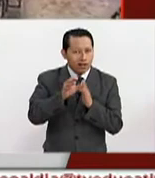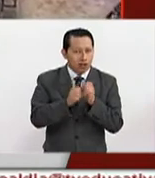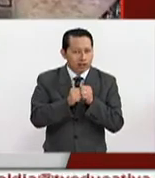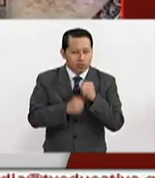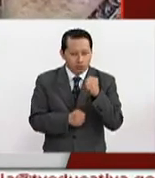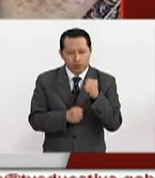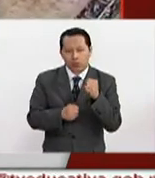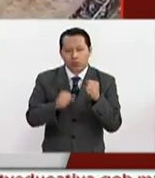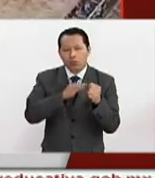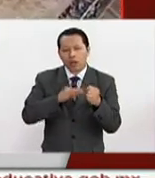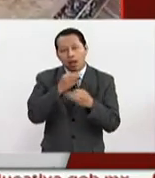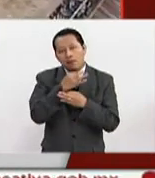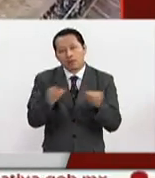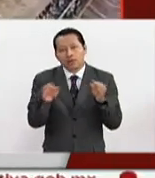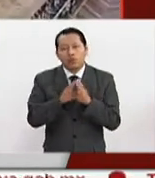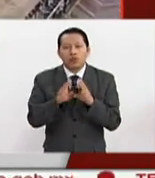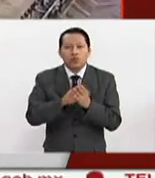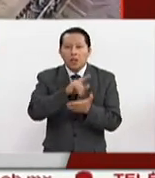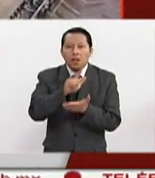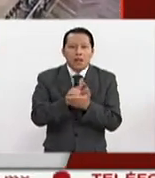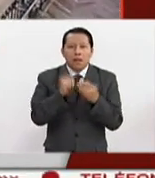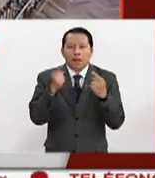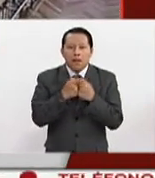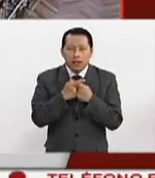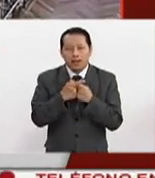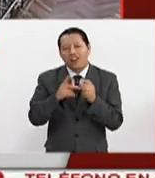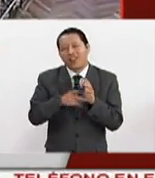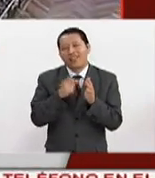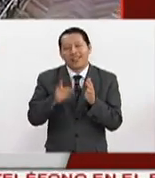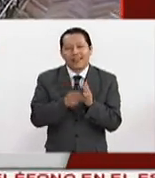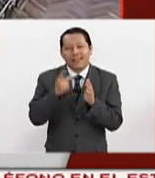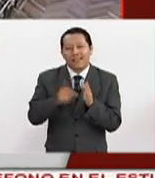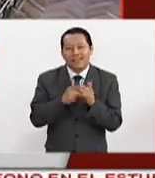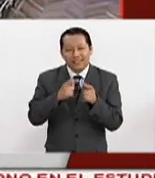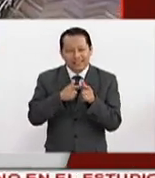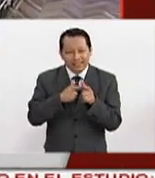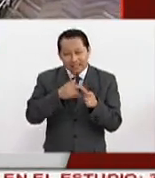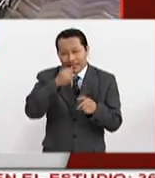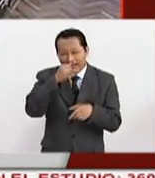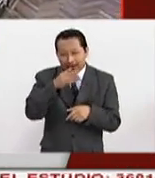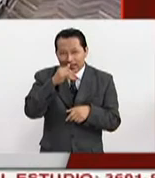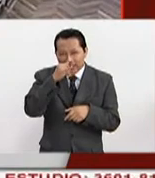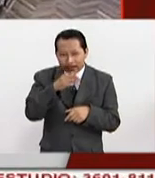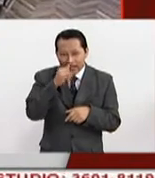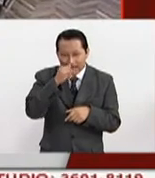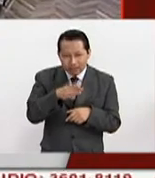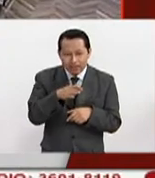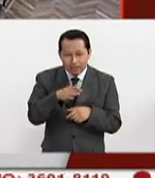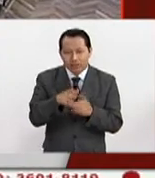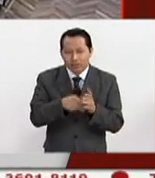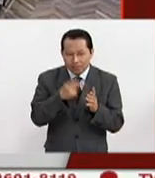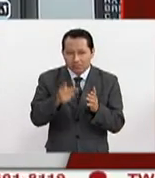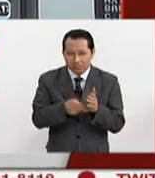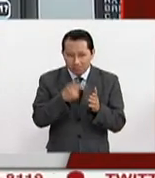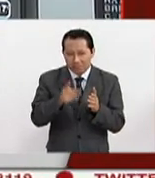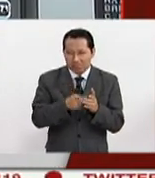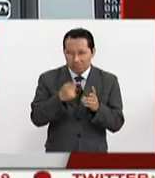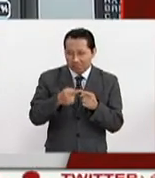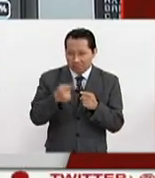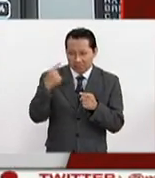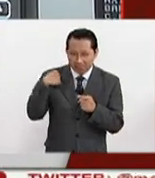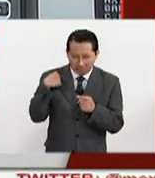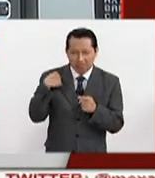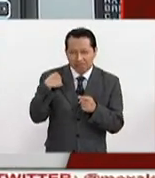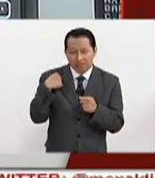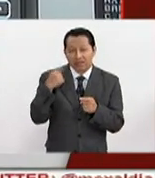Constitucional declare ilegal, pues bueno, tú reincides de manera, o sea, es decir, provocó de manera constante desde hace ya varios años. O